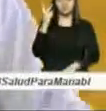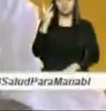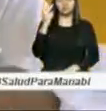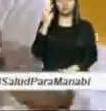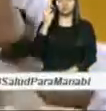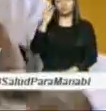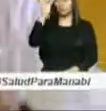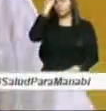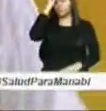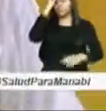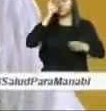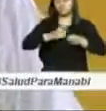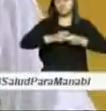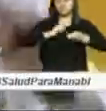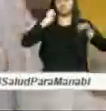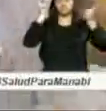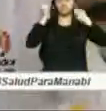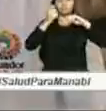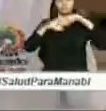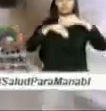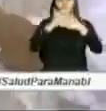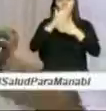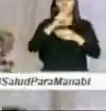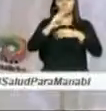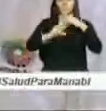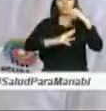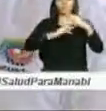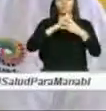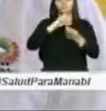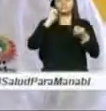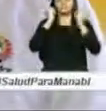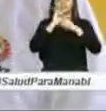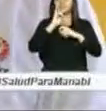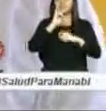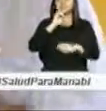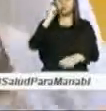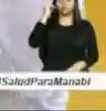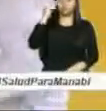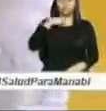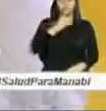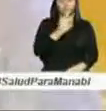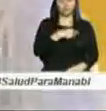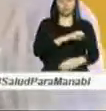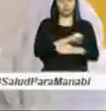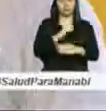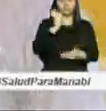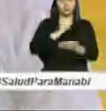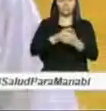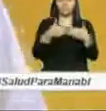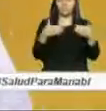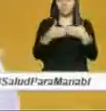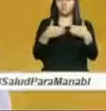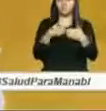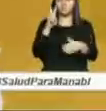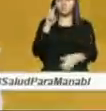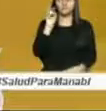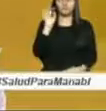los 2 hospitales más modernos del mundo, son los únicos de su tipo fuera de Estados Unidos. Los adquirimos, me parece, el 2008,